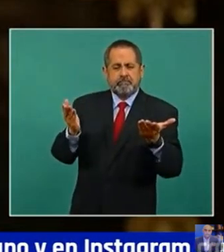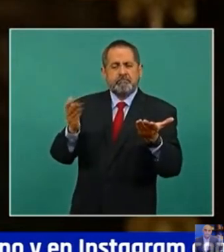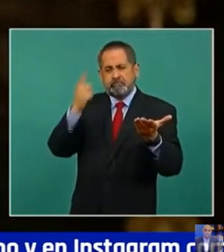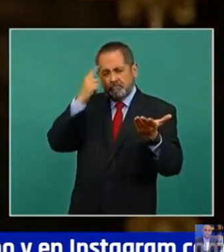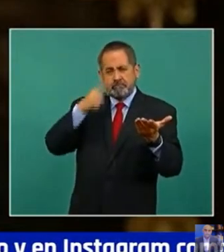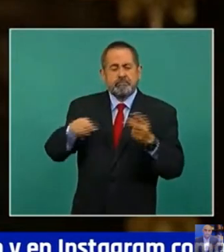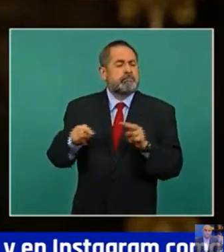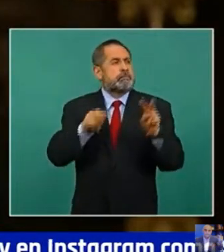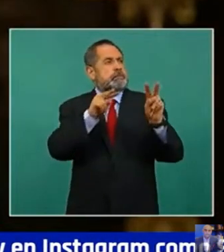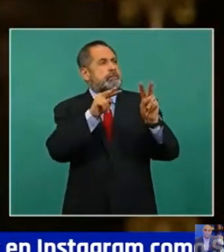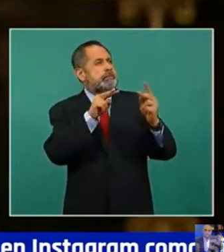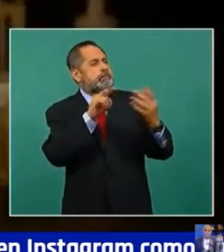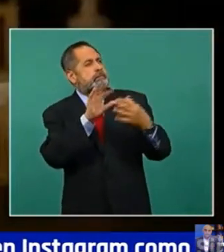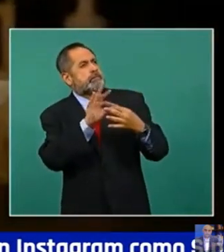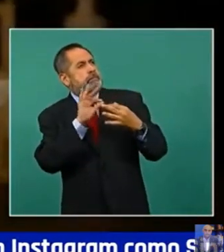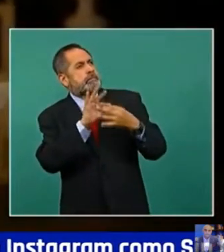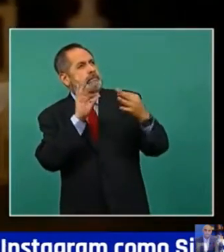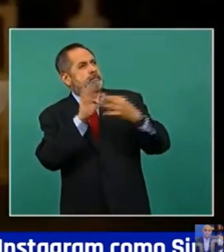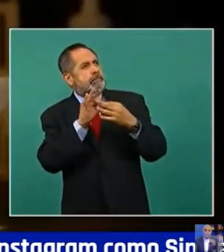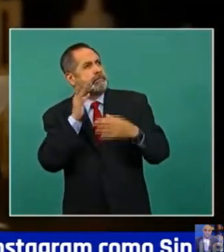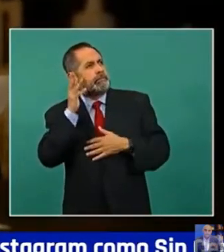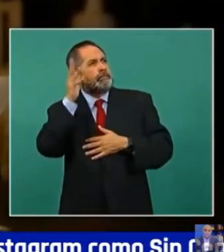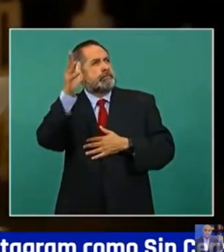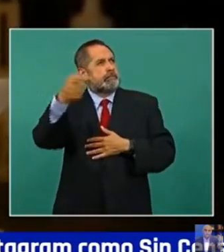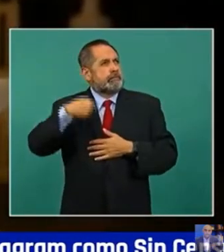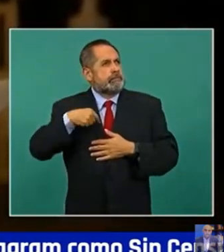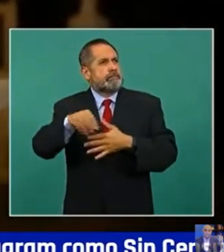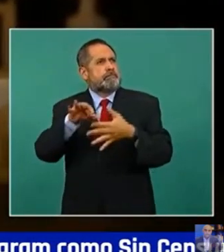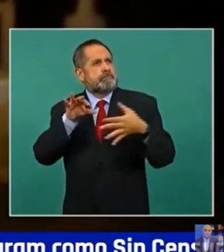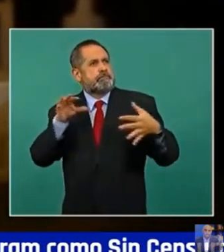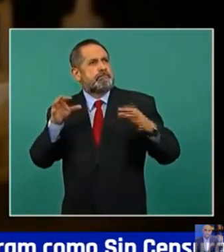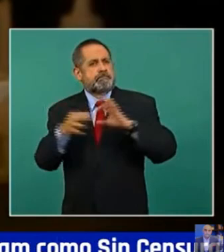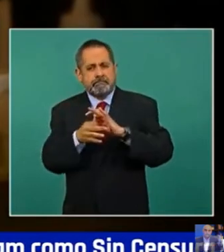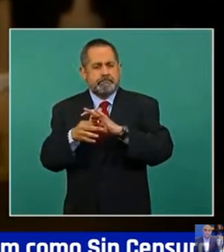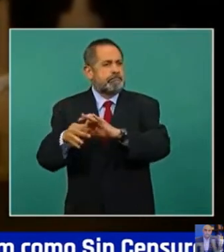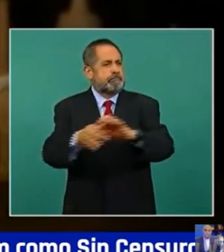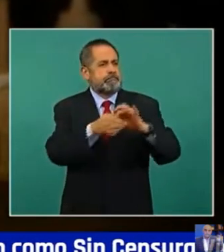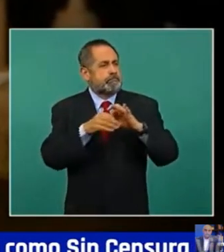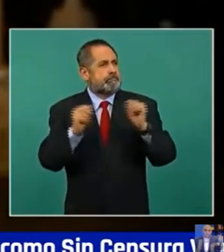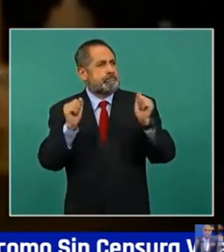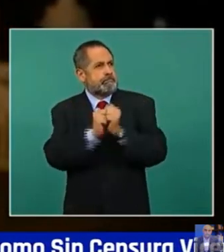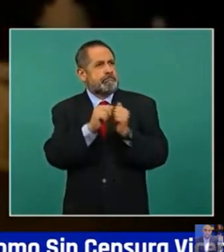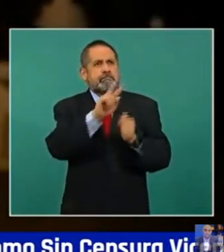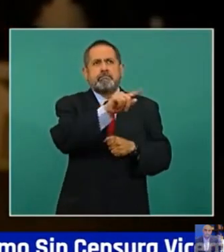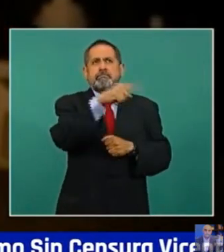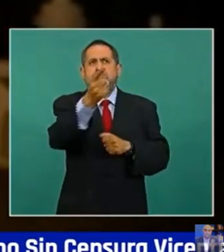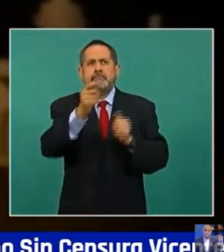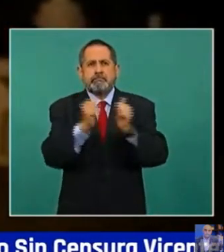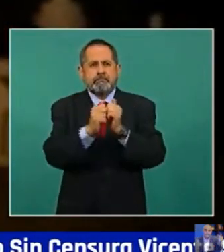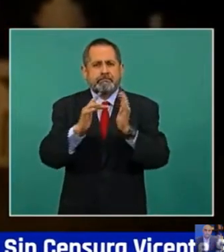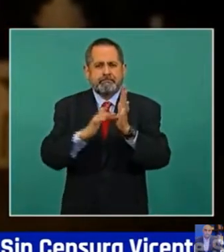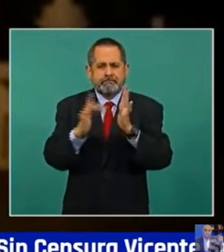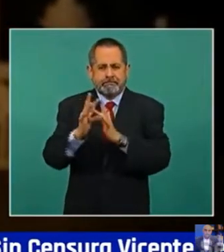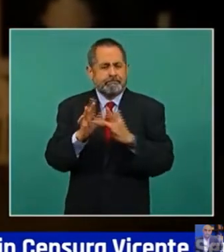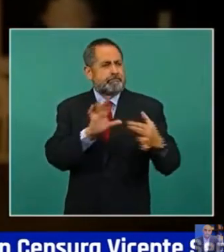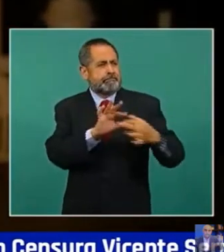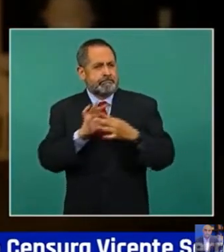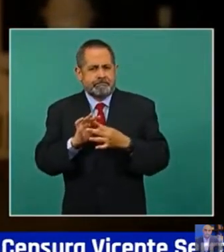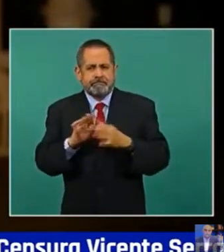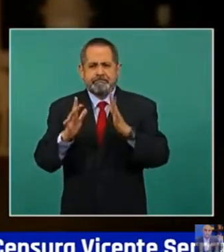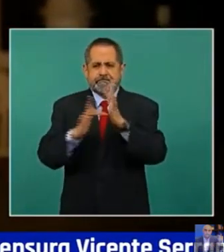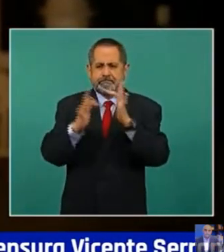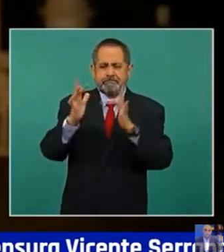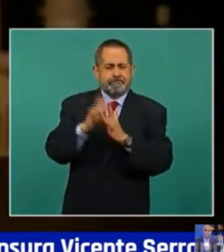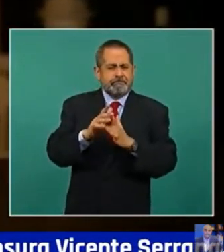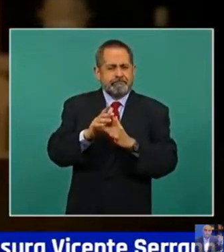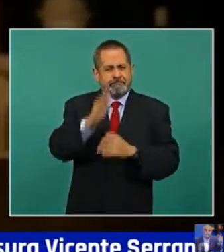segura que los lleve a la comunión y a la vida plena en su Hijo Jesucristo. Que Jesús bendiga a todos